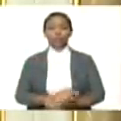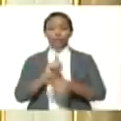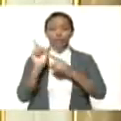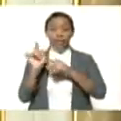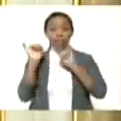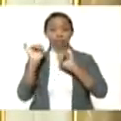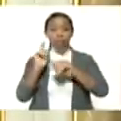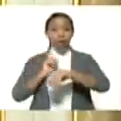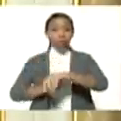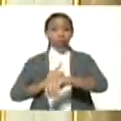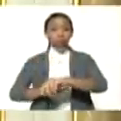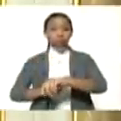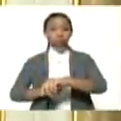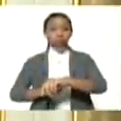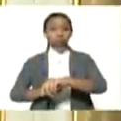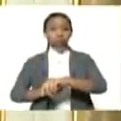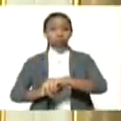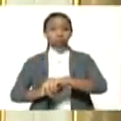mismo momento